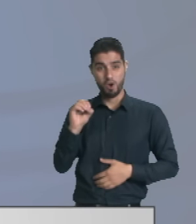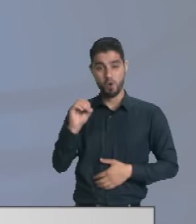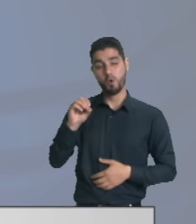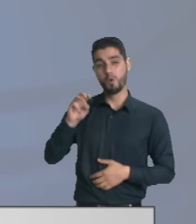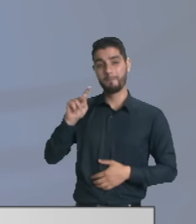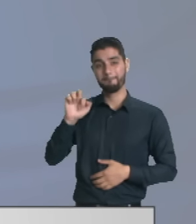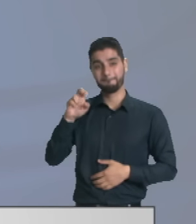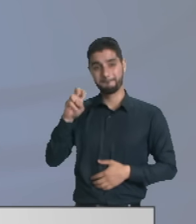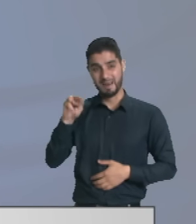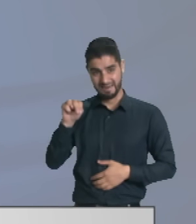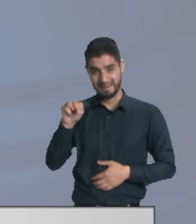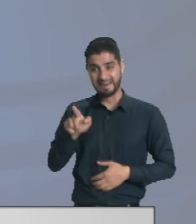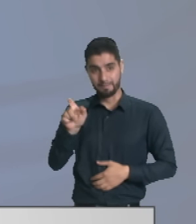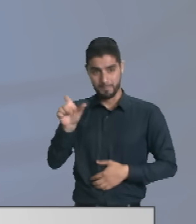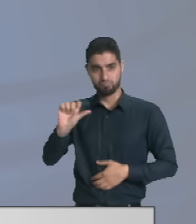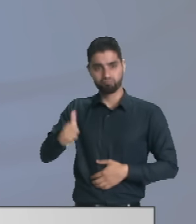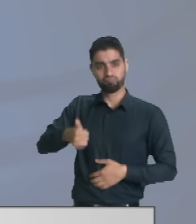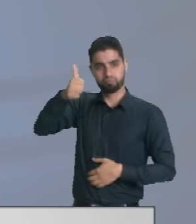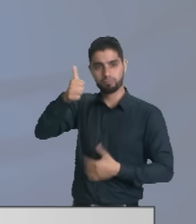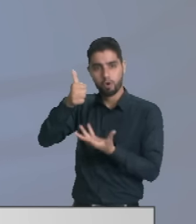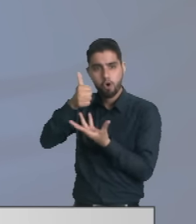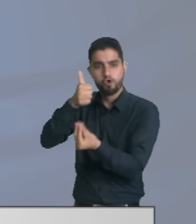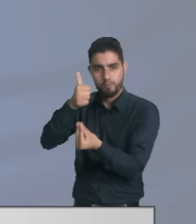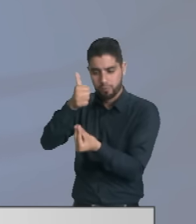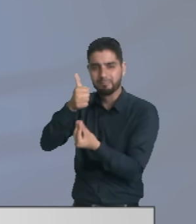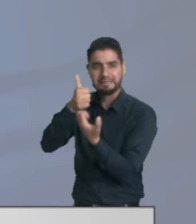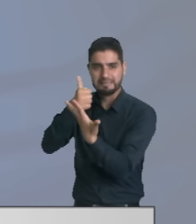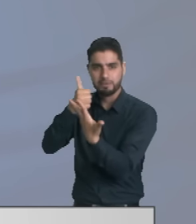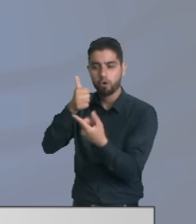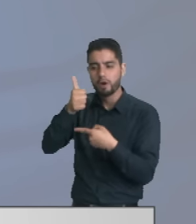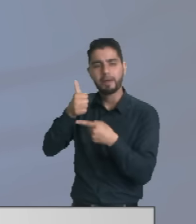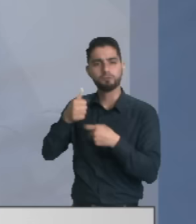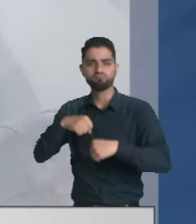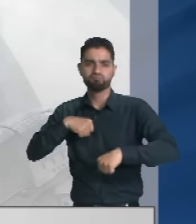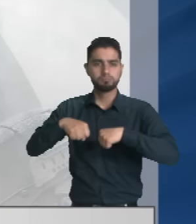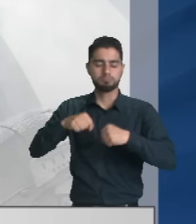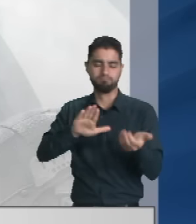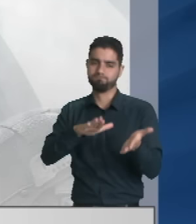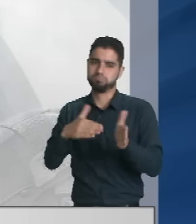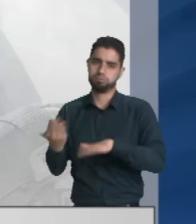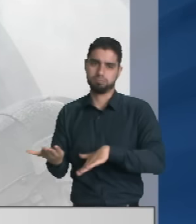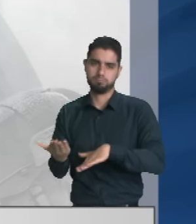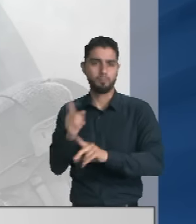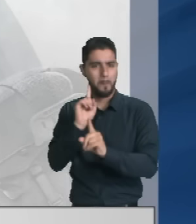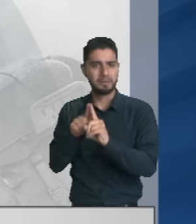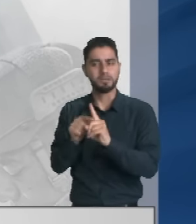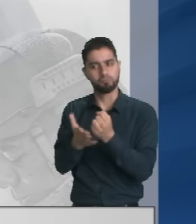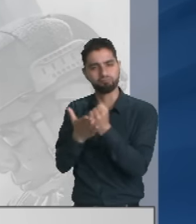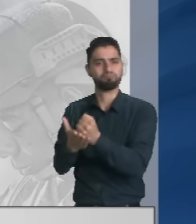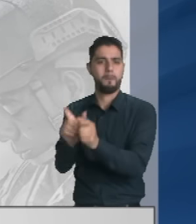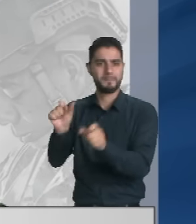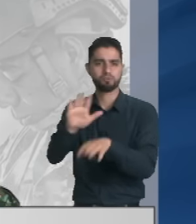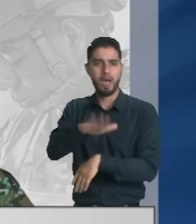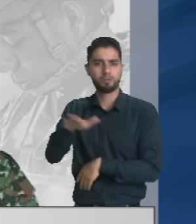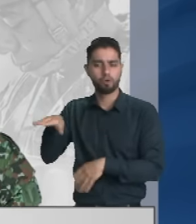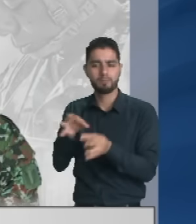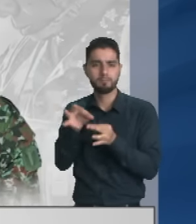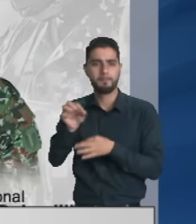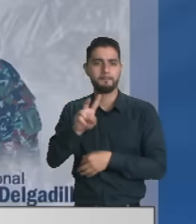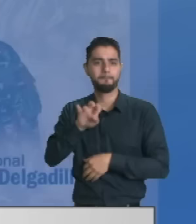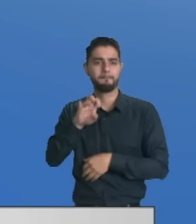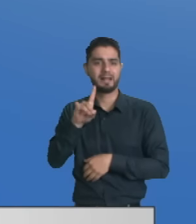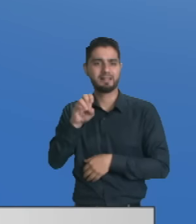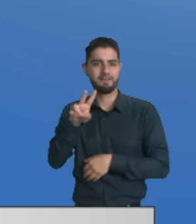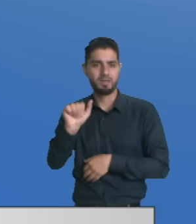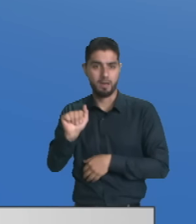era el comandante del pelotón que entregó la vida por la seguridad de los antioqueños en Valdivia, Antioquia. Ayer fue asesinado